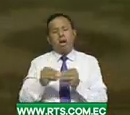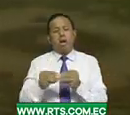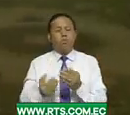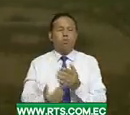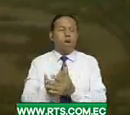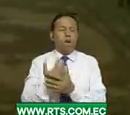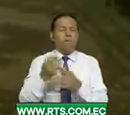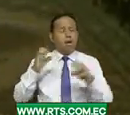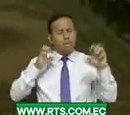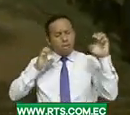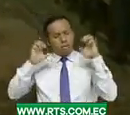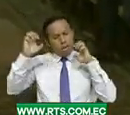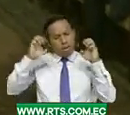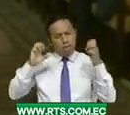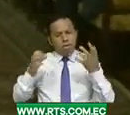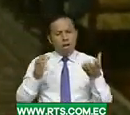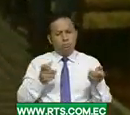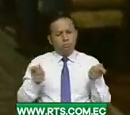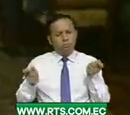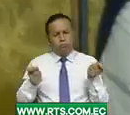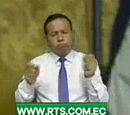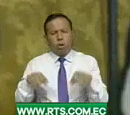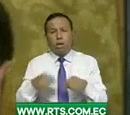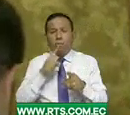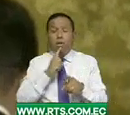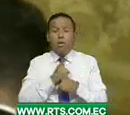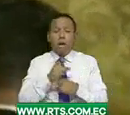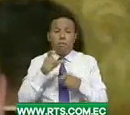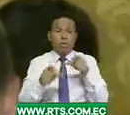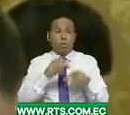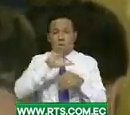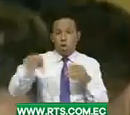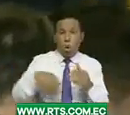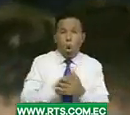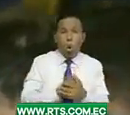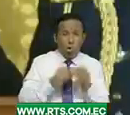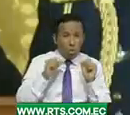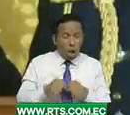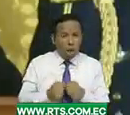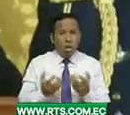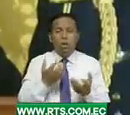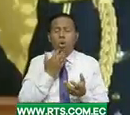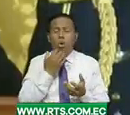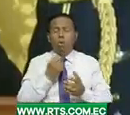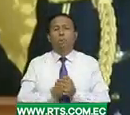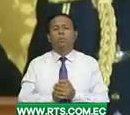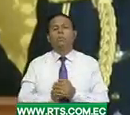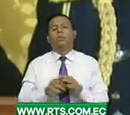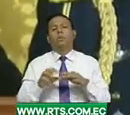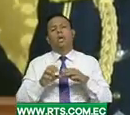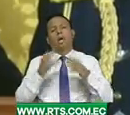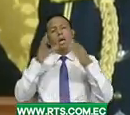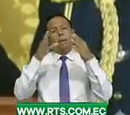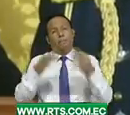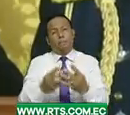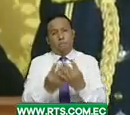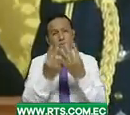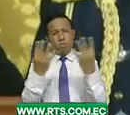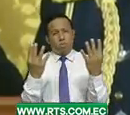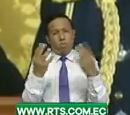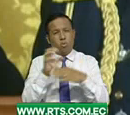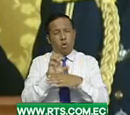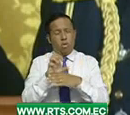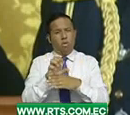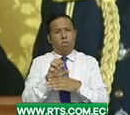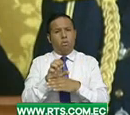él está claro que no toda la ciudadanía sabe de la gestión que se lleva adelante. Con respecto al pueblo ecuatoriano, es una obligación